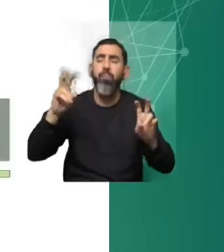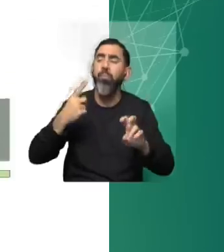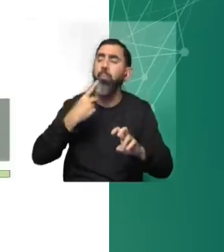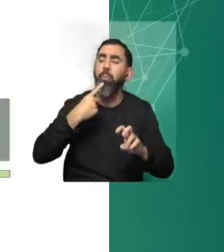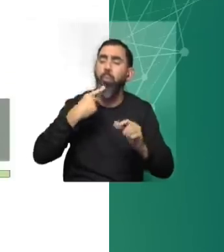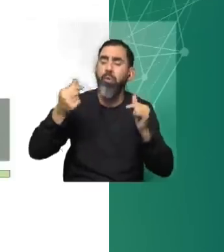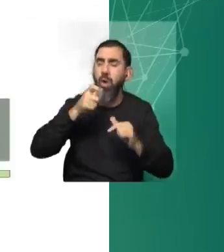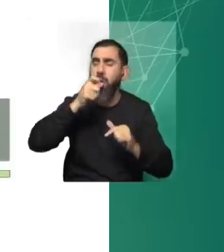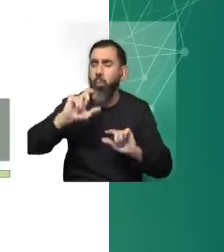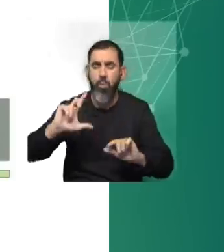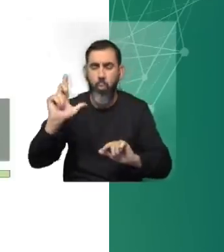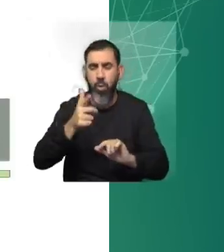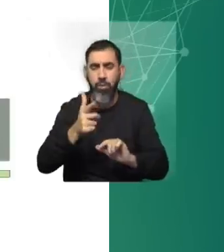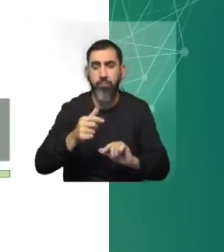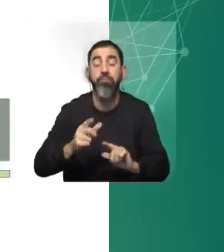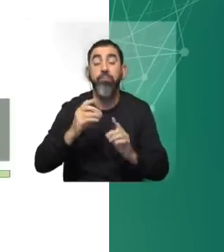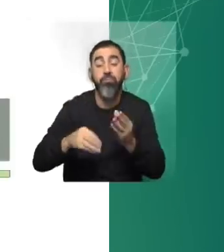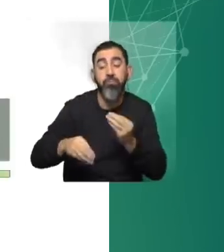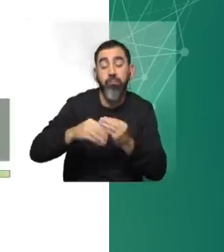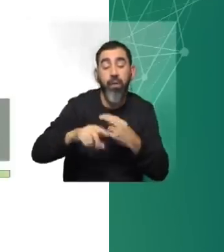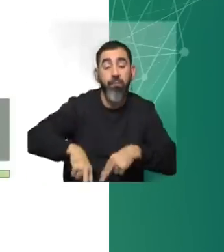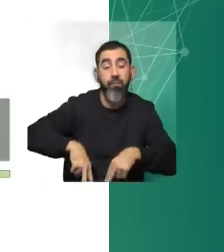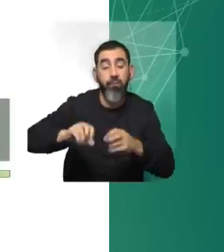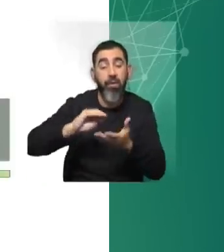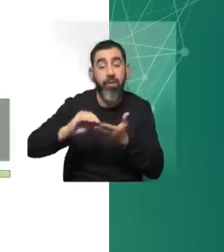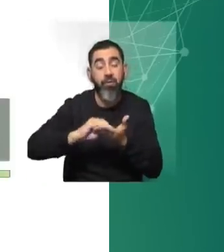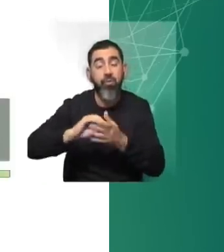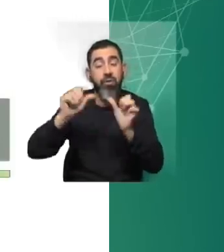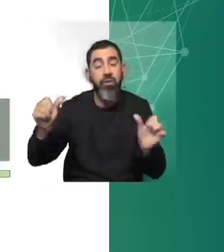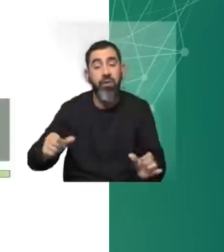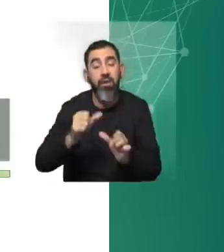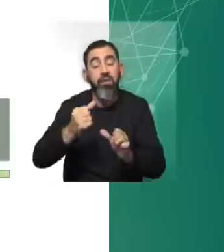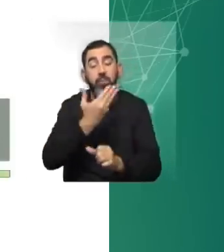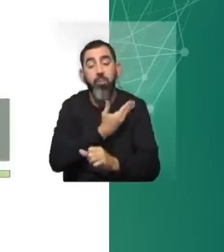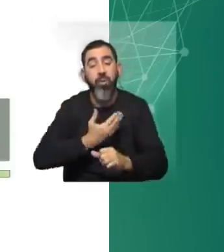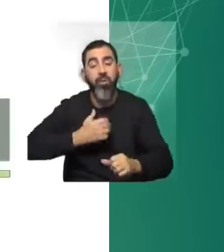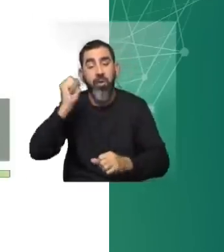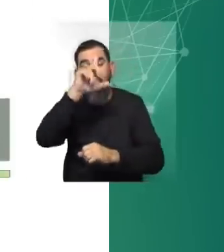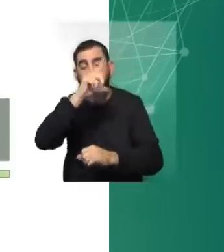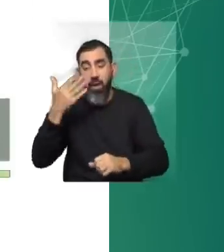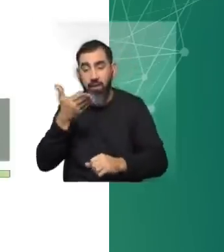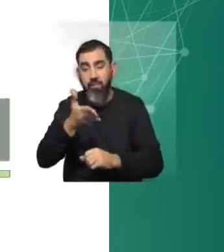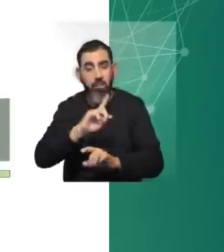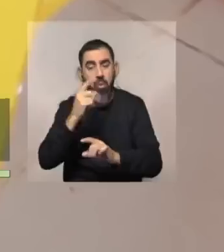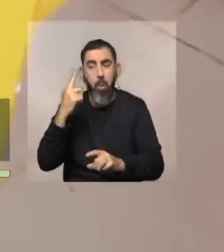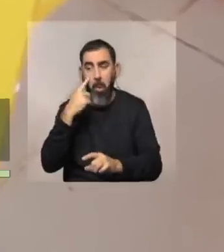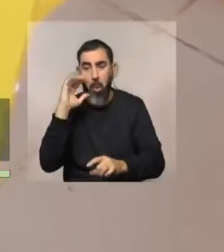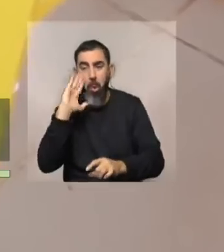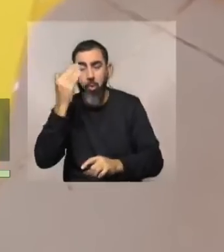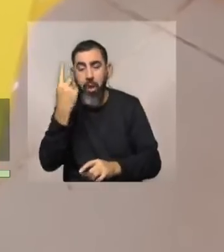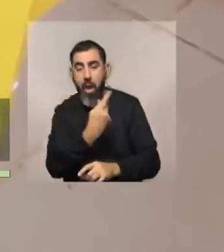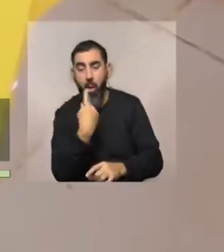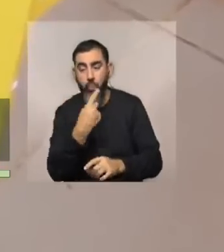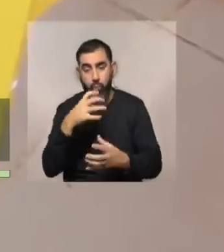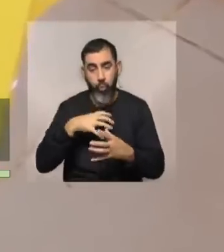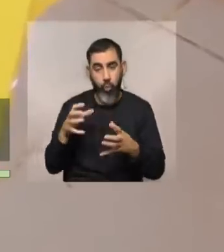sin fundamentos jurídicos. Ortuño agrega que la investigación administrativa se realiza a instancias del presidente Lacalle Pou, desconociendo la autonomía de un organismo